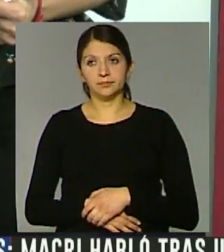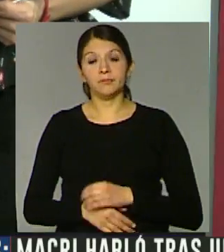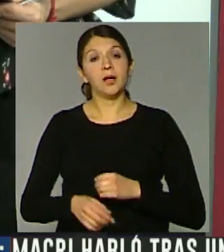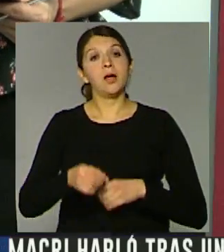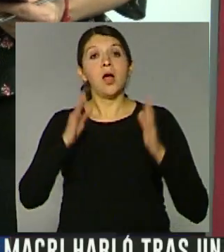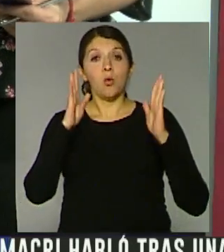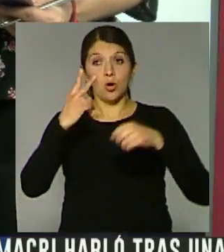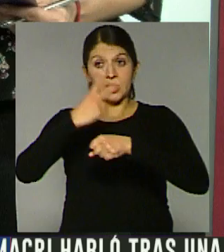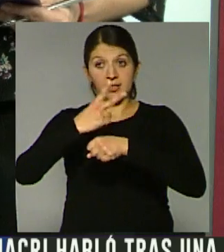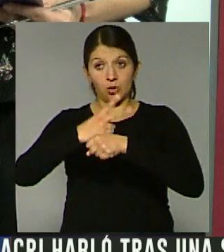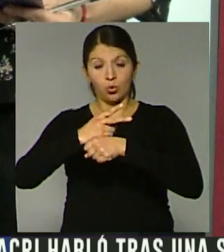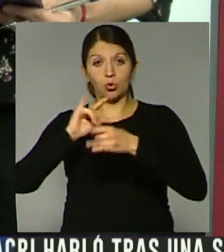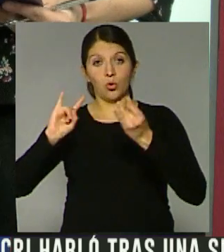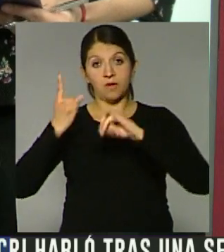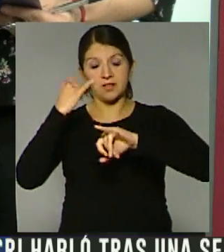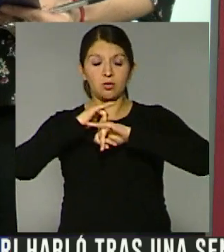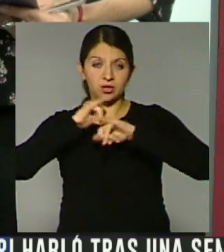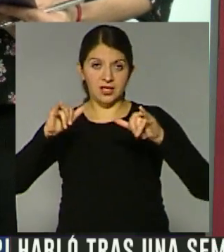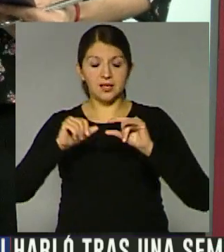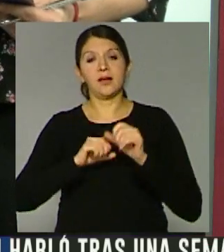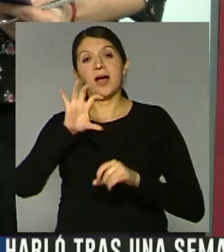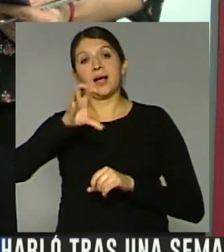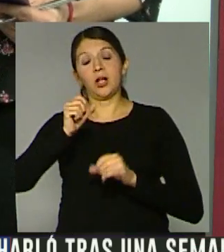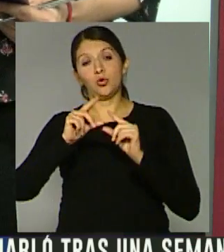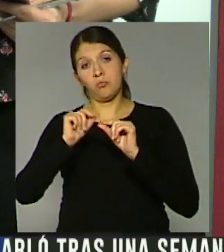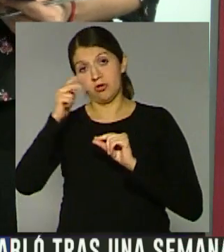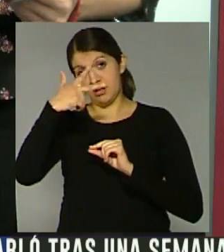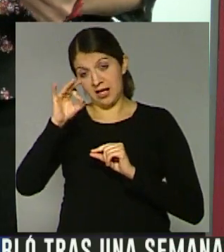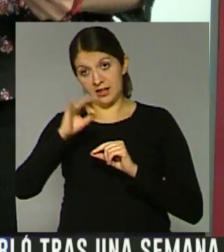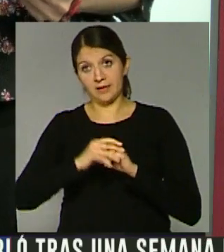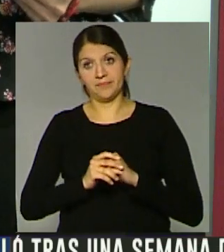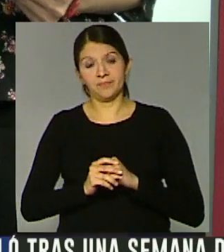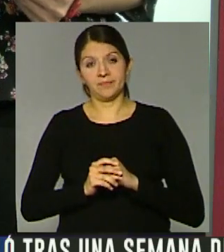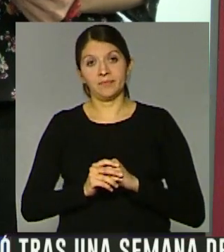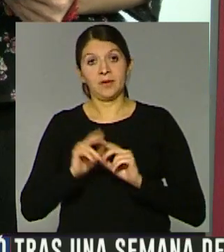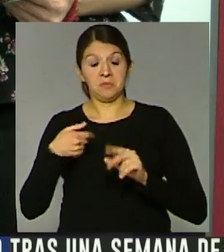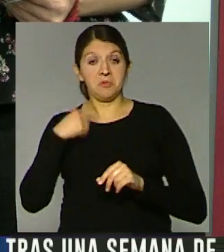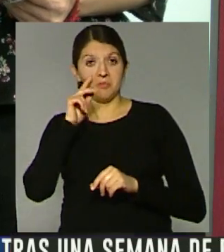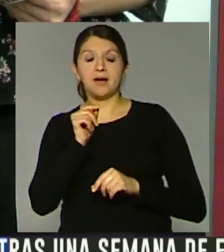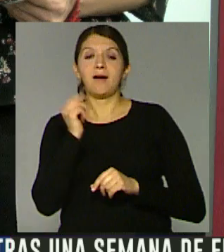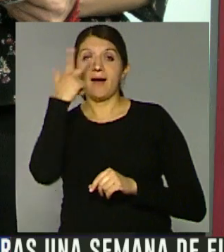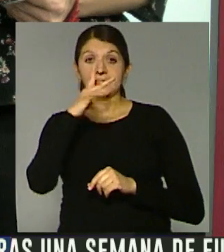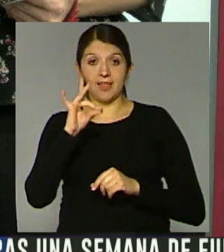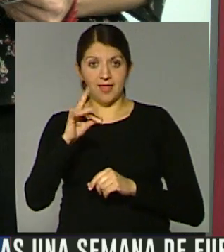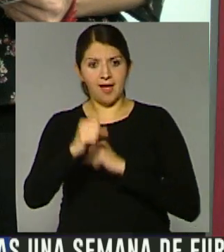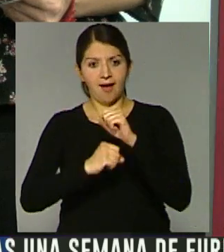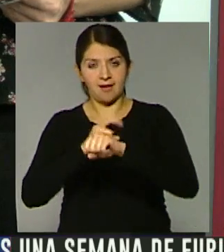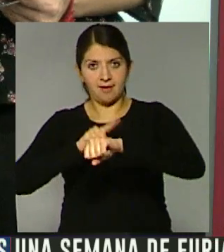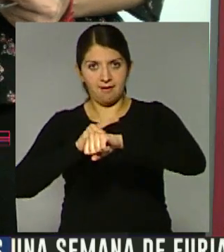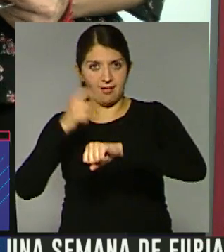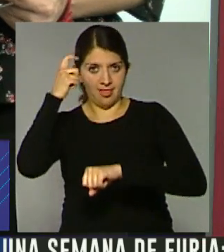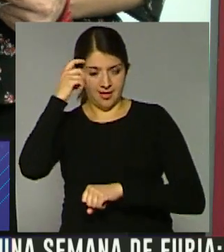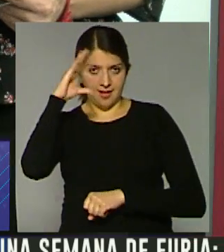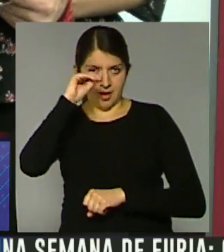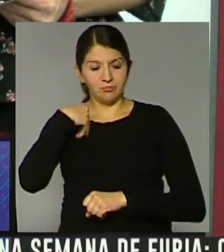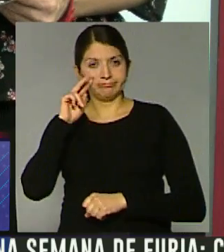Segundo bloque en Universidad Noticias, seguimos por el canal 30 de la televisión digital abierta, 22 en la grilla de Super Canal HD hasta las 22 horas. Los vamos a estar informando por el